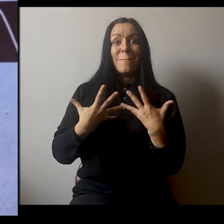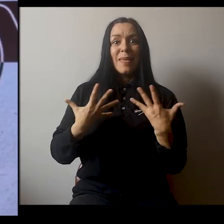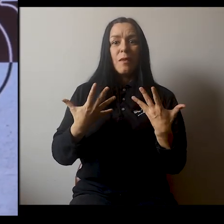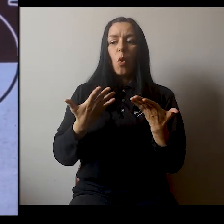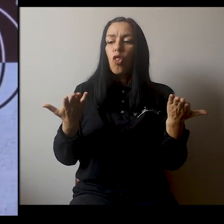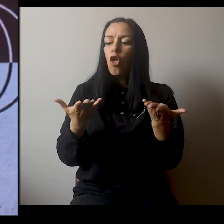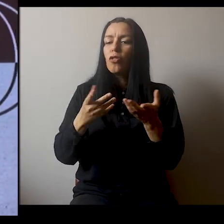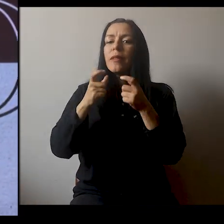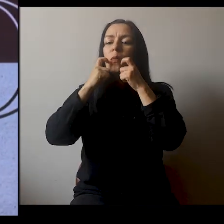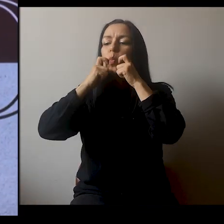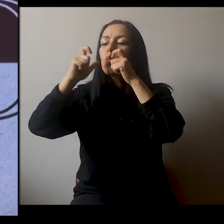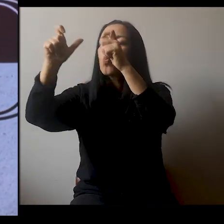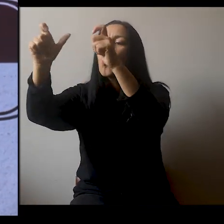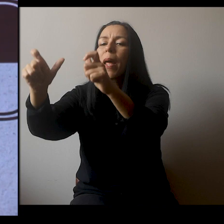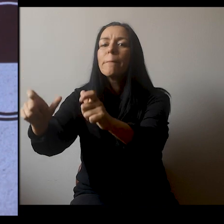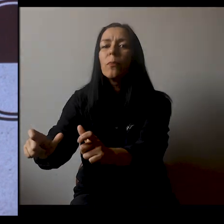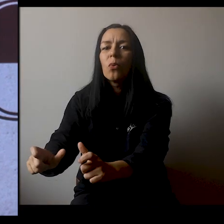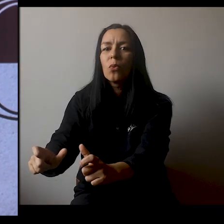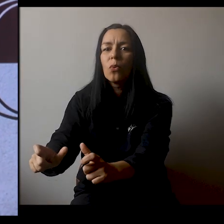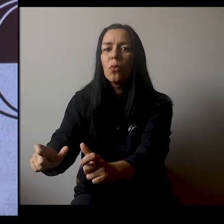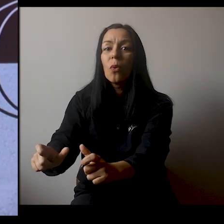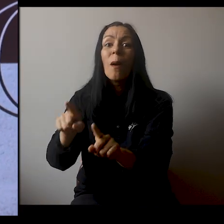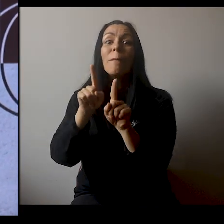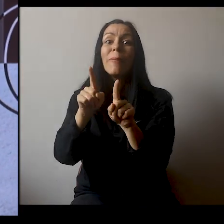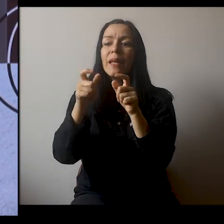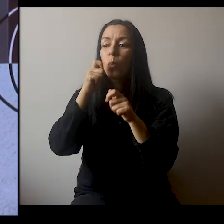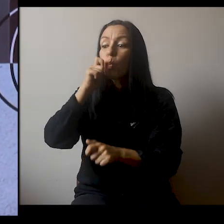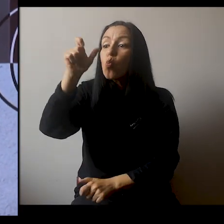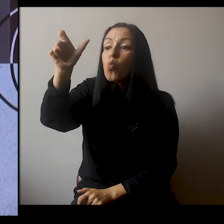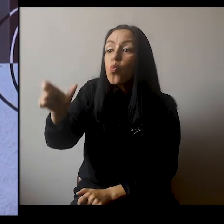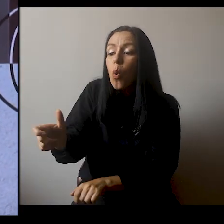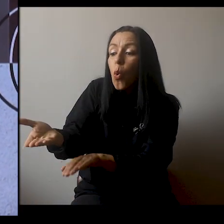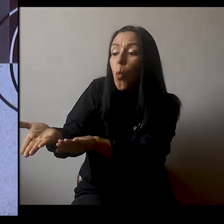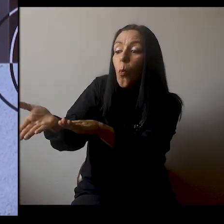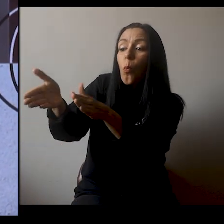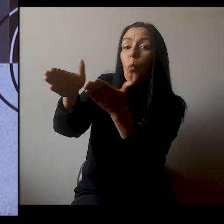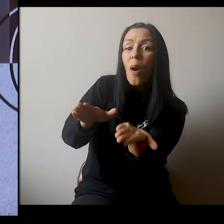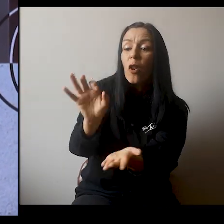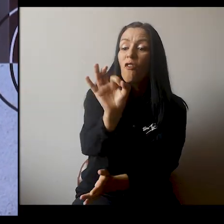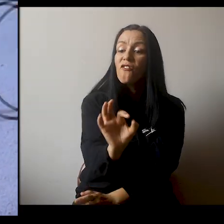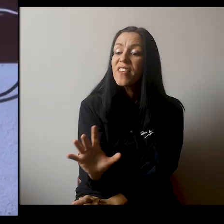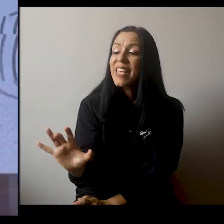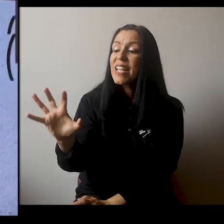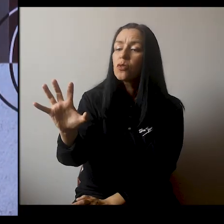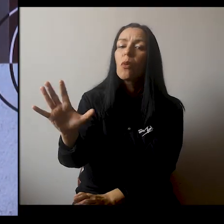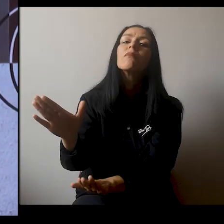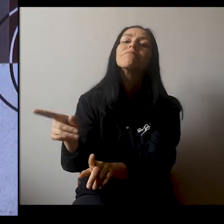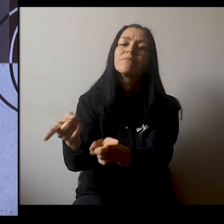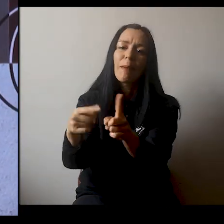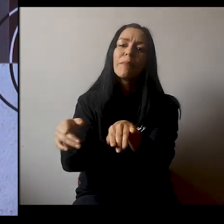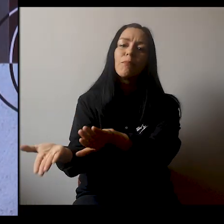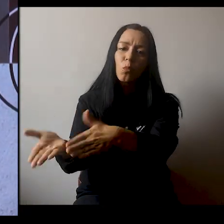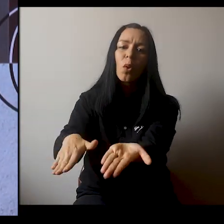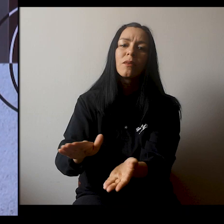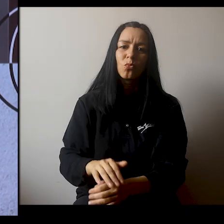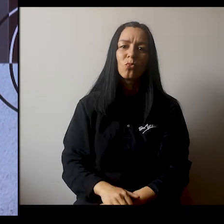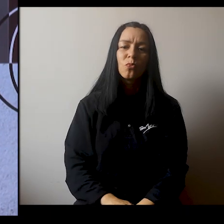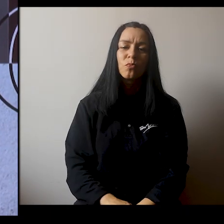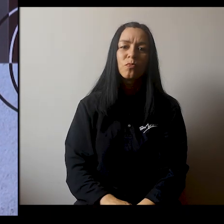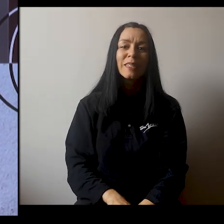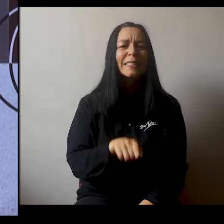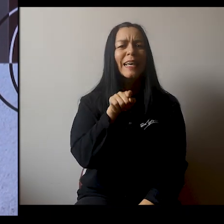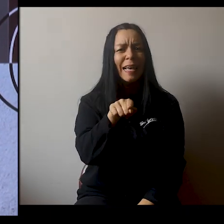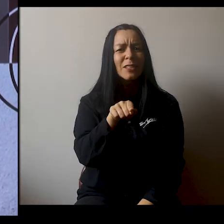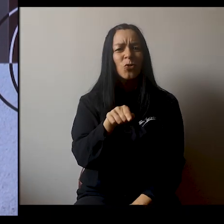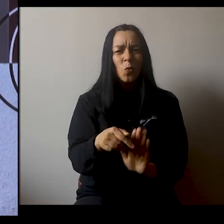permanece vivo mientras está en un cuerpo. Pero cuando un cuerpo se muere, el virus también tiene